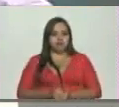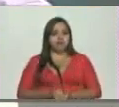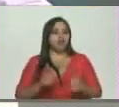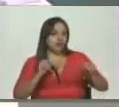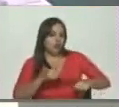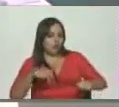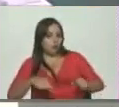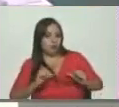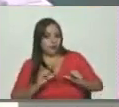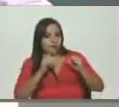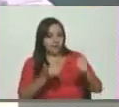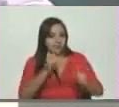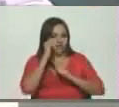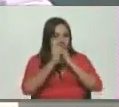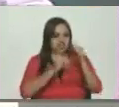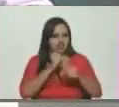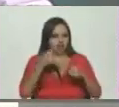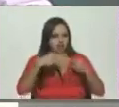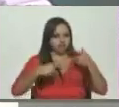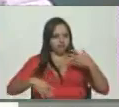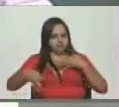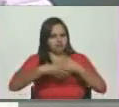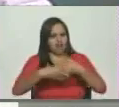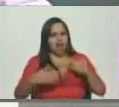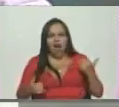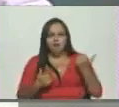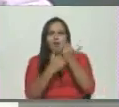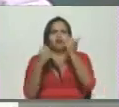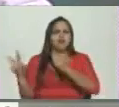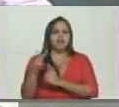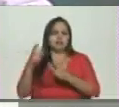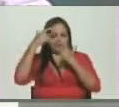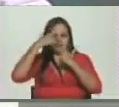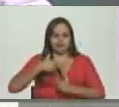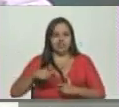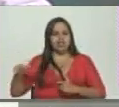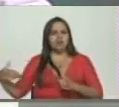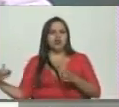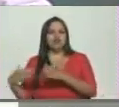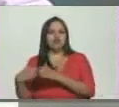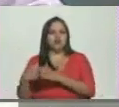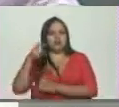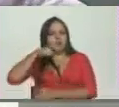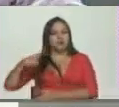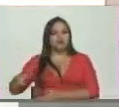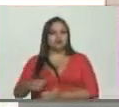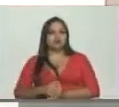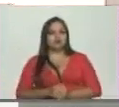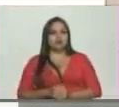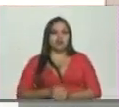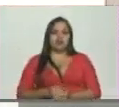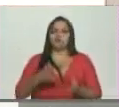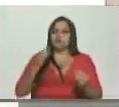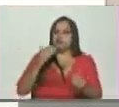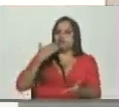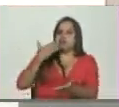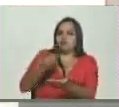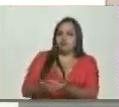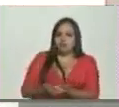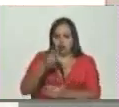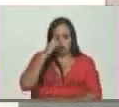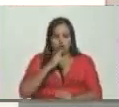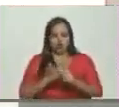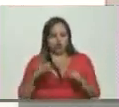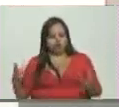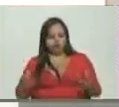a través de las plataformas, así que bueno, apoyo Venezuela para Francisco Pacheco, su pueblo. Bueno, muchísimas gracias. Gracias a usted. Un placer y